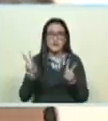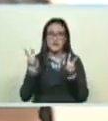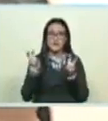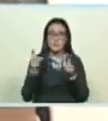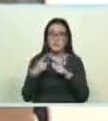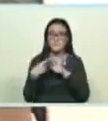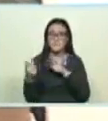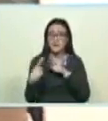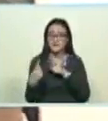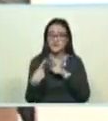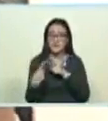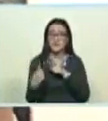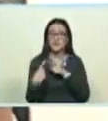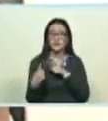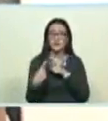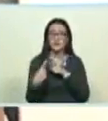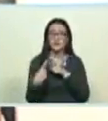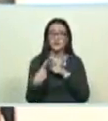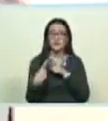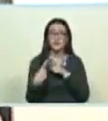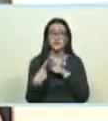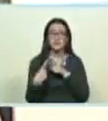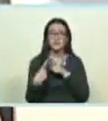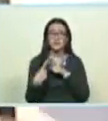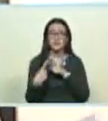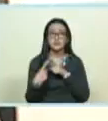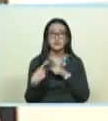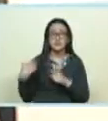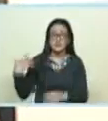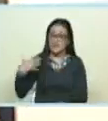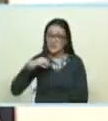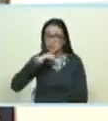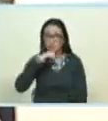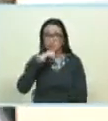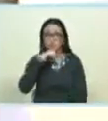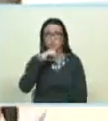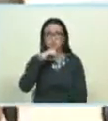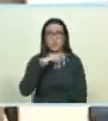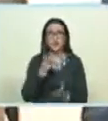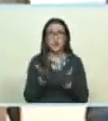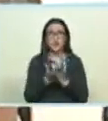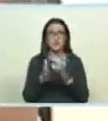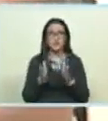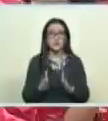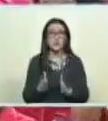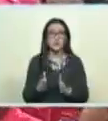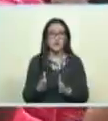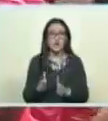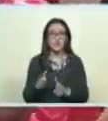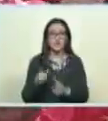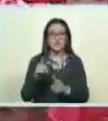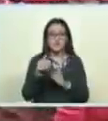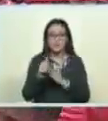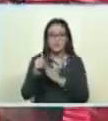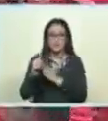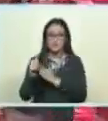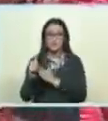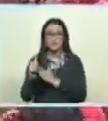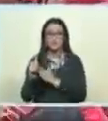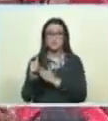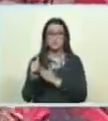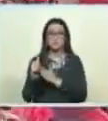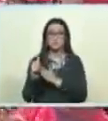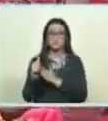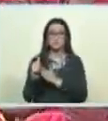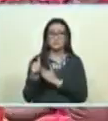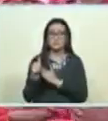del pasaje estudiantil, presidente Nicolás Maduro. A lo largo de la historia, los estudiantes y los dirigentes, tanto como de educación